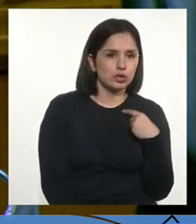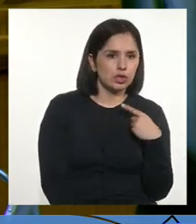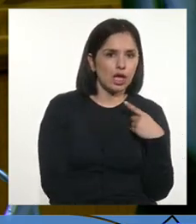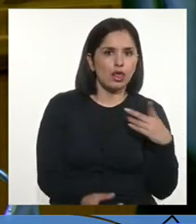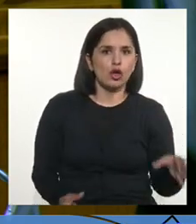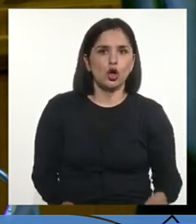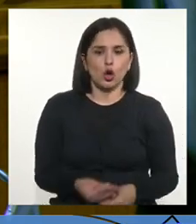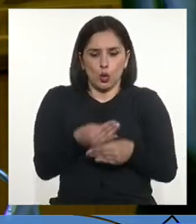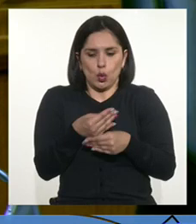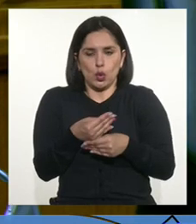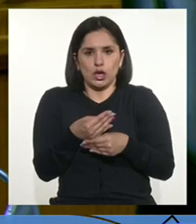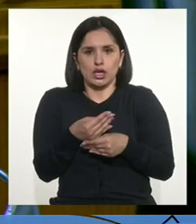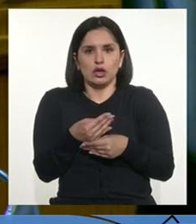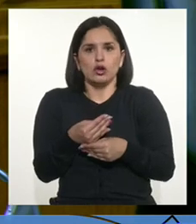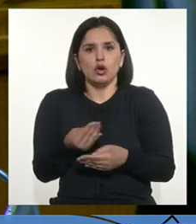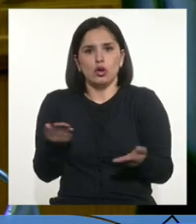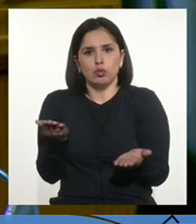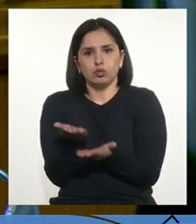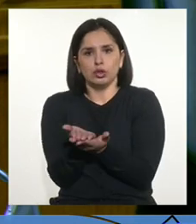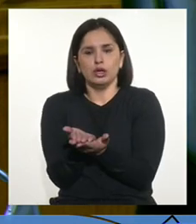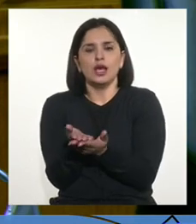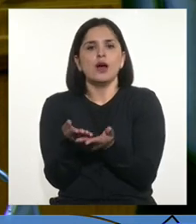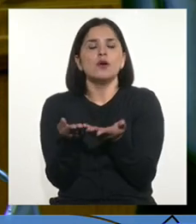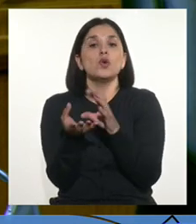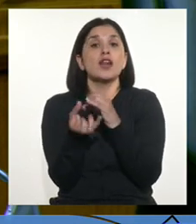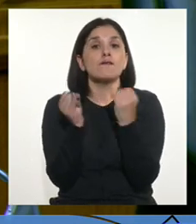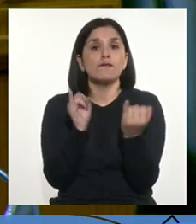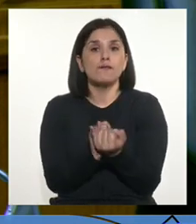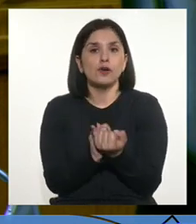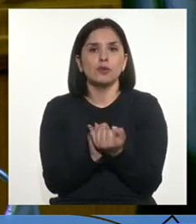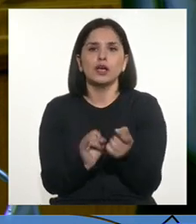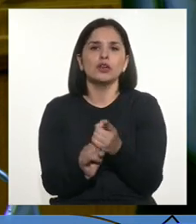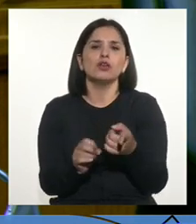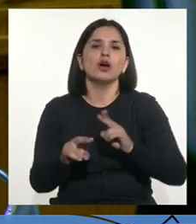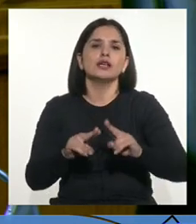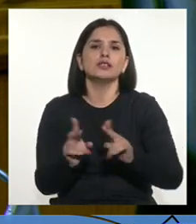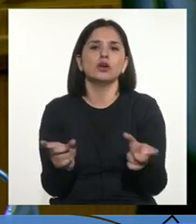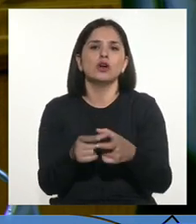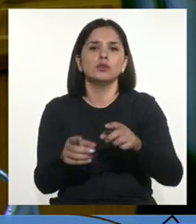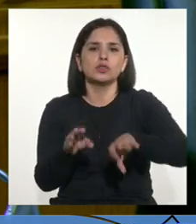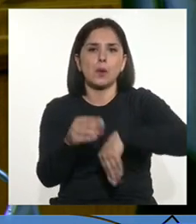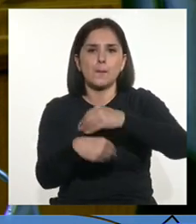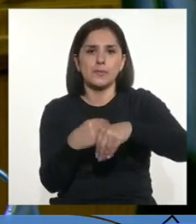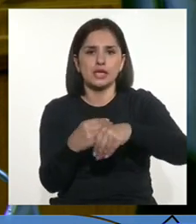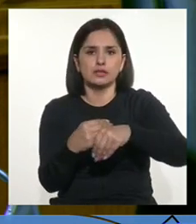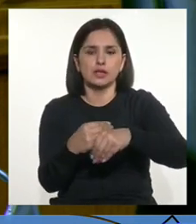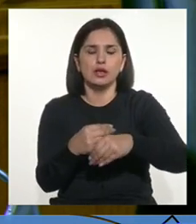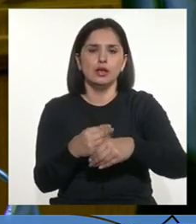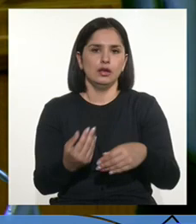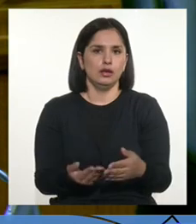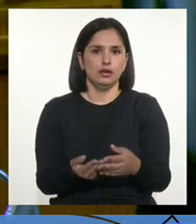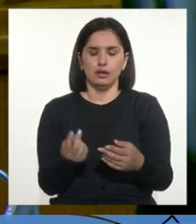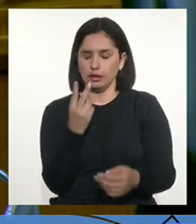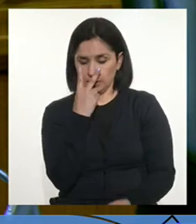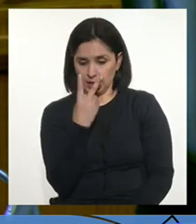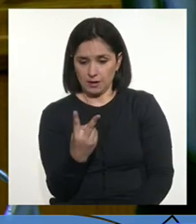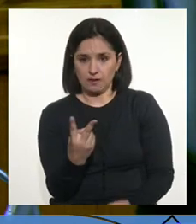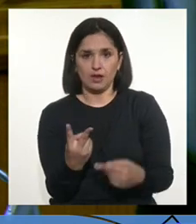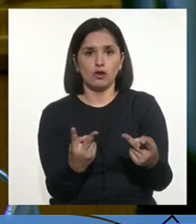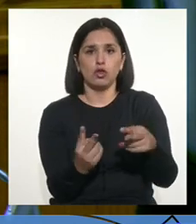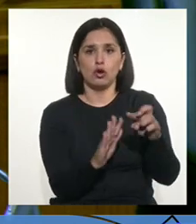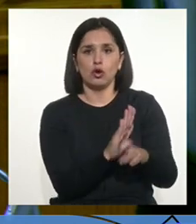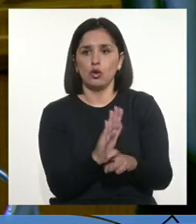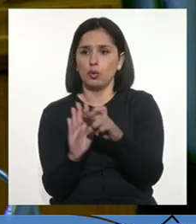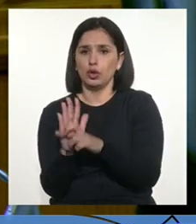unido en algún minuto haber encontrado una fórmula para no terminar en una comisión mixta que finalmente termina abriendo los dos proyectos completamente